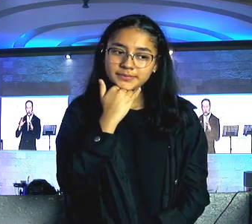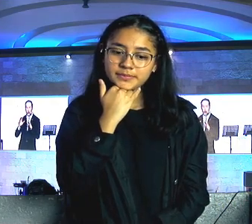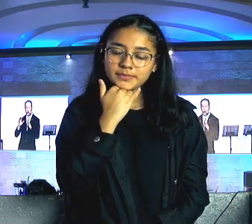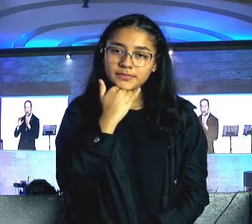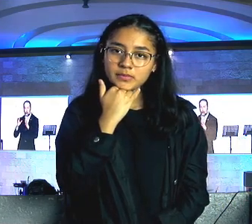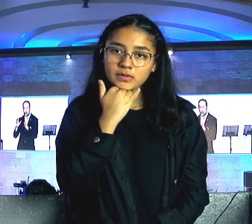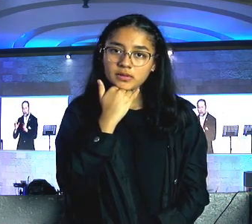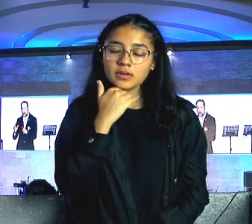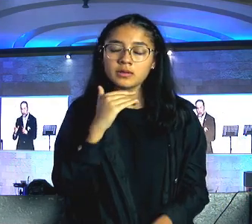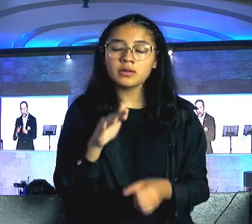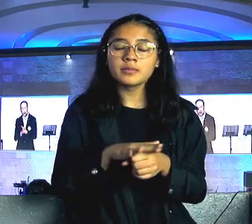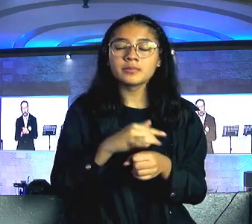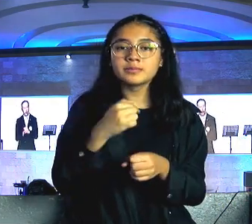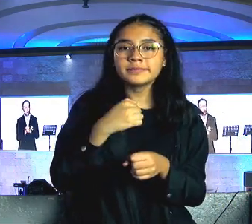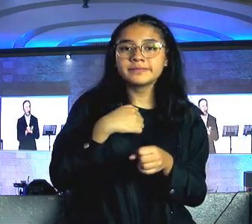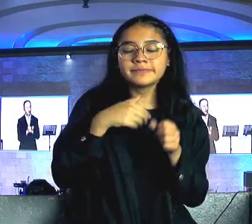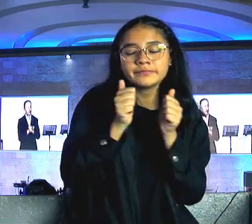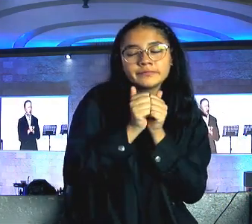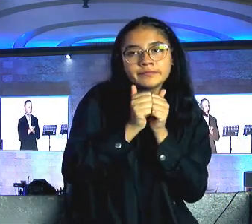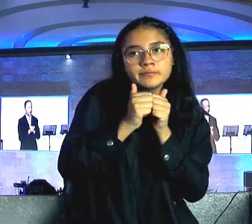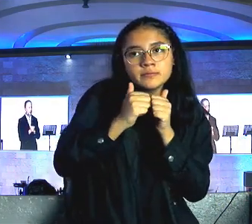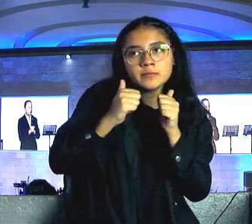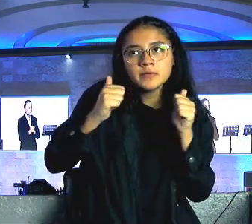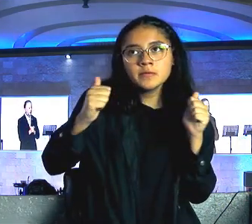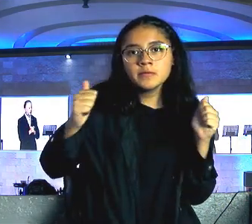por mi distanciamiento.